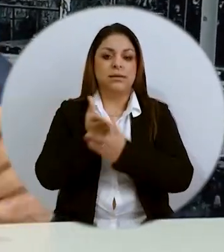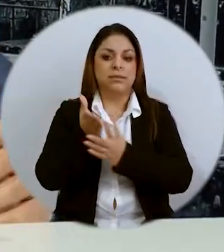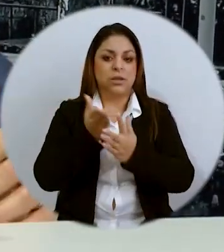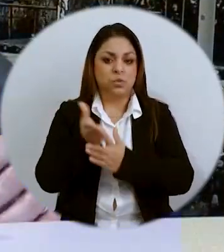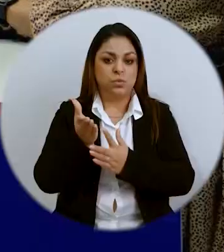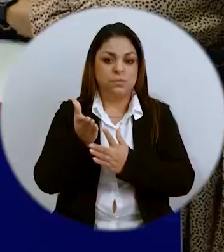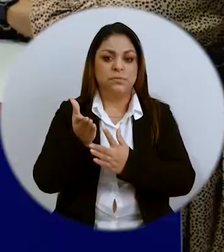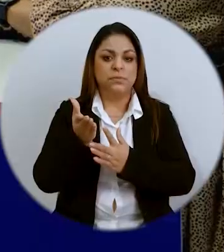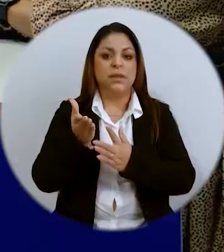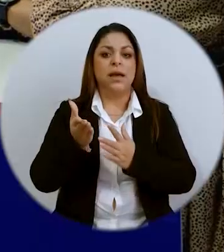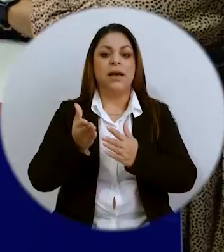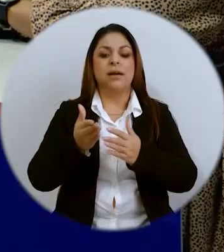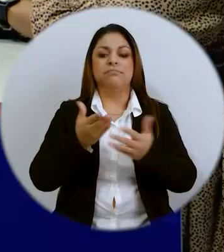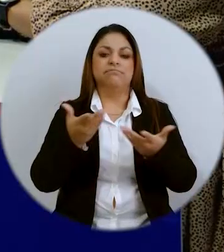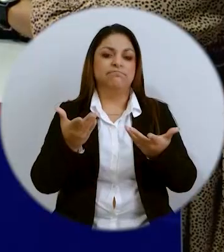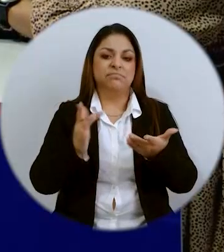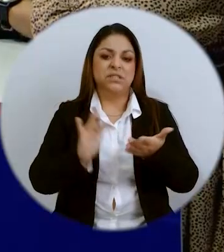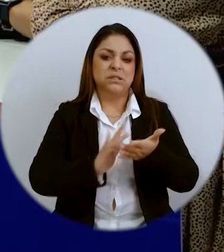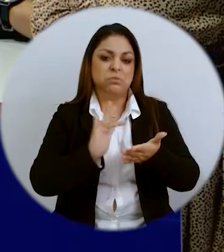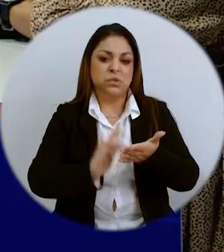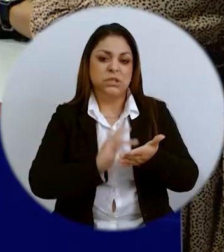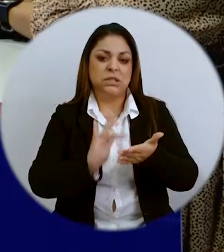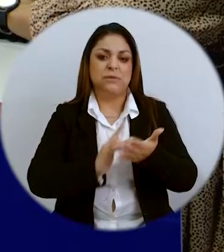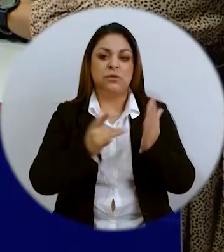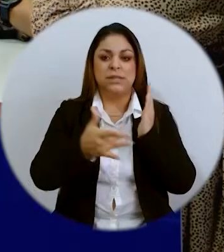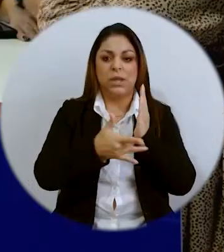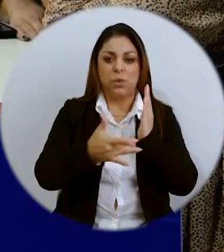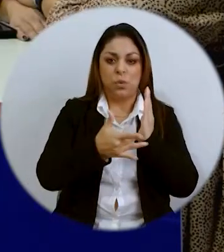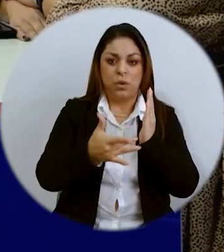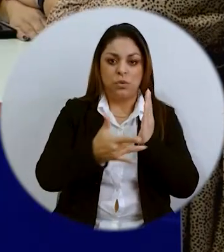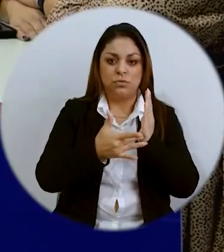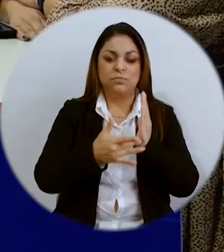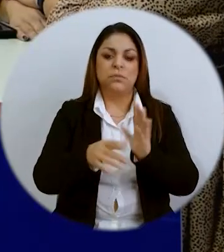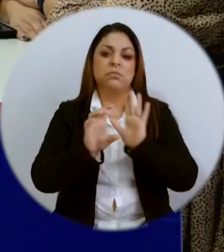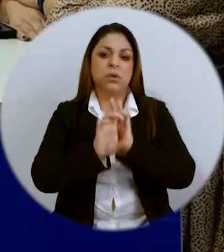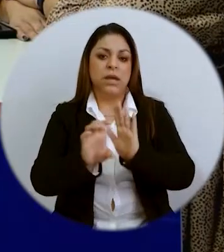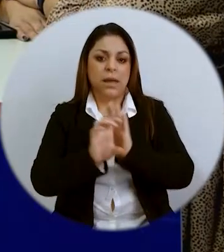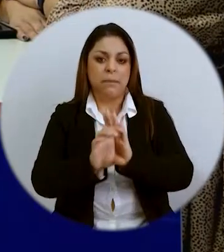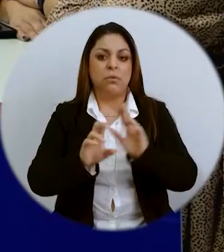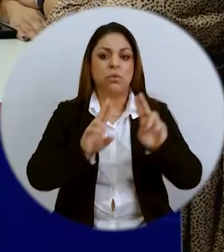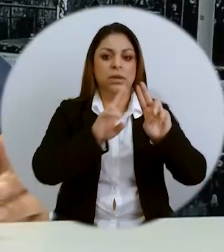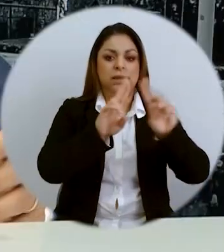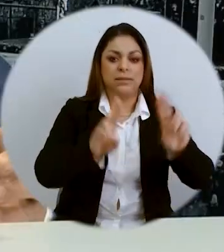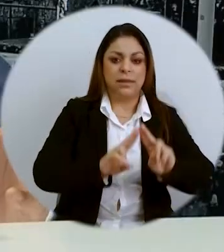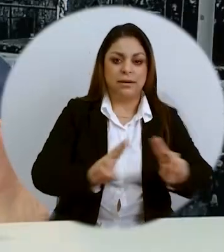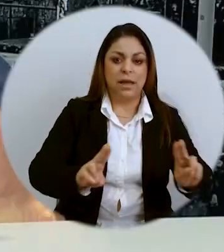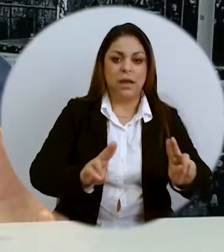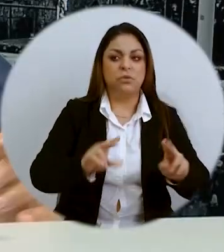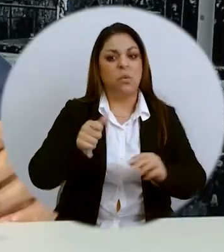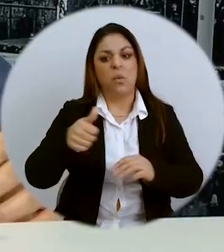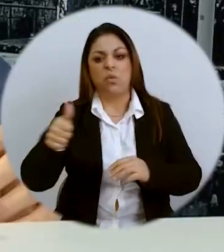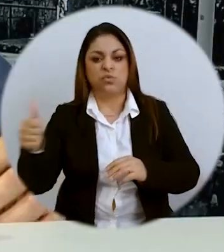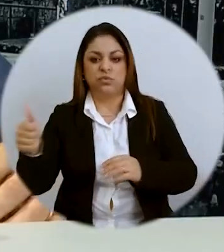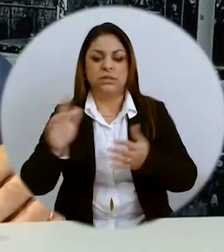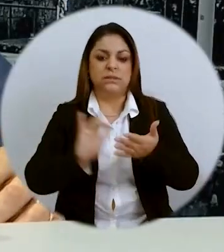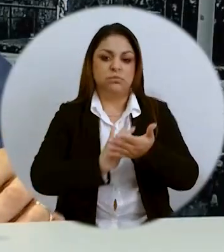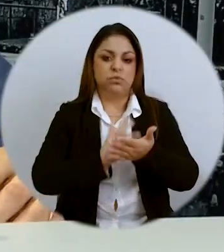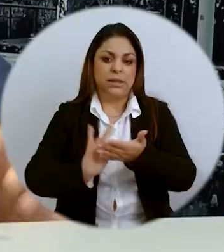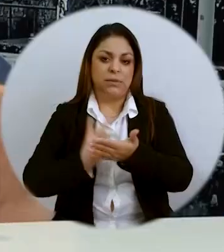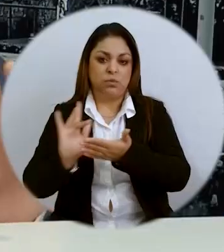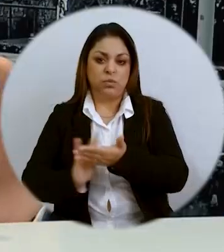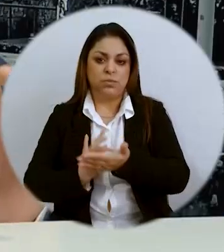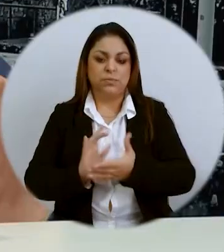acceso a dispositivos tecnológicos, en el caso de Internet y otros